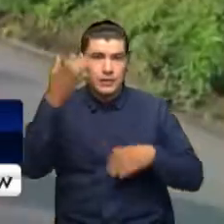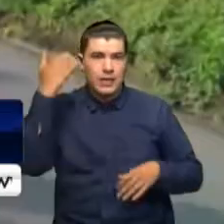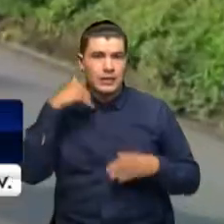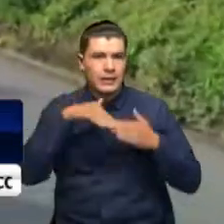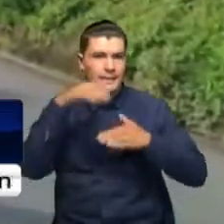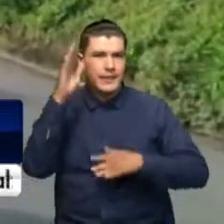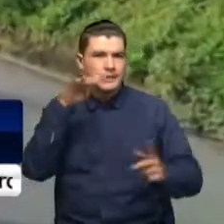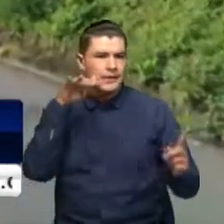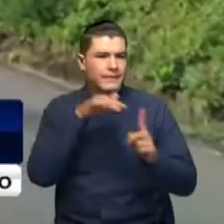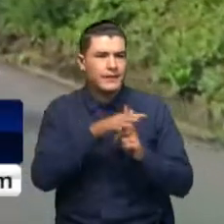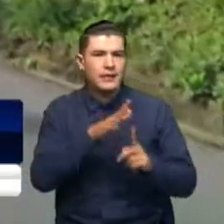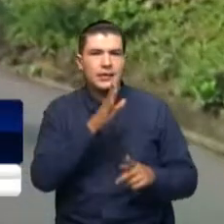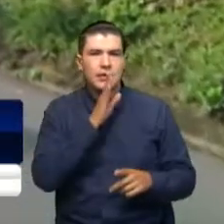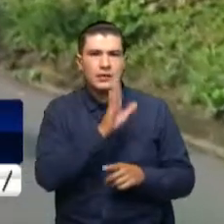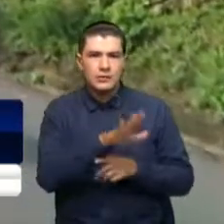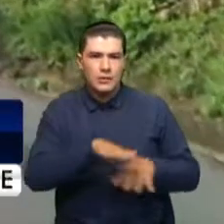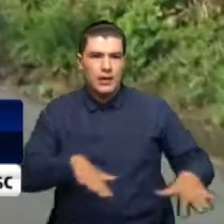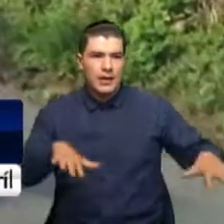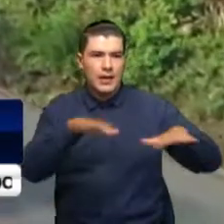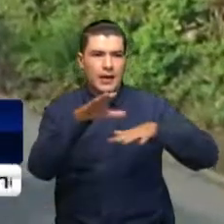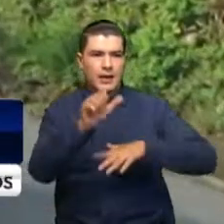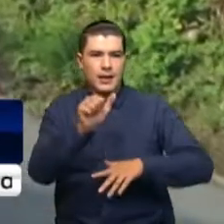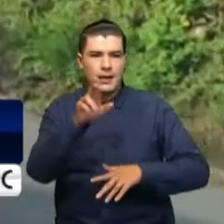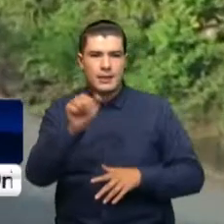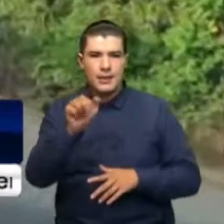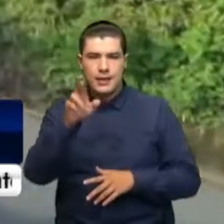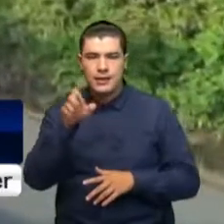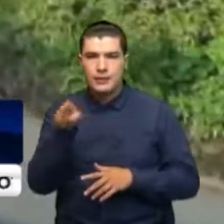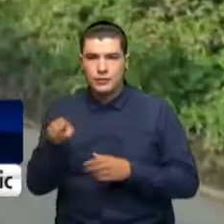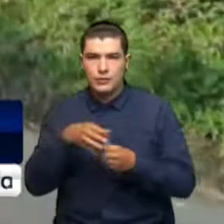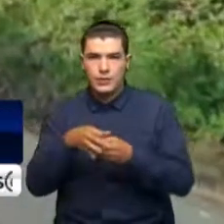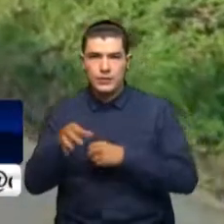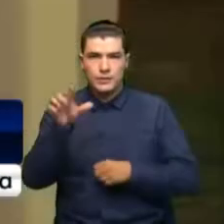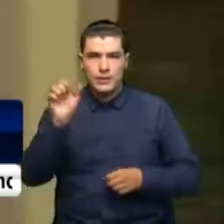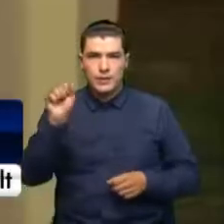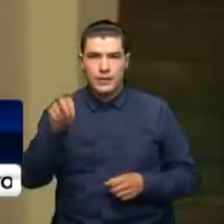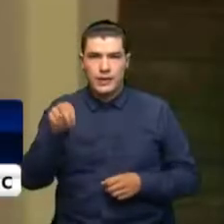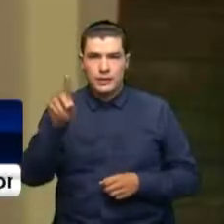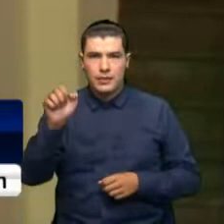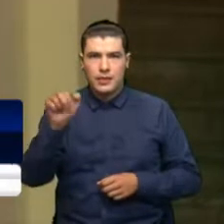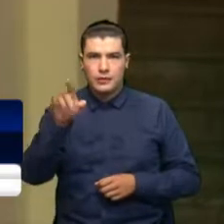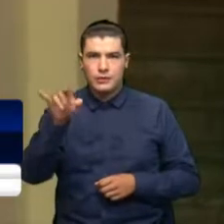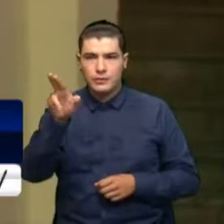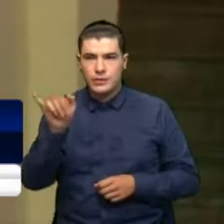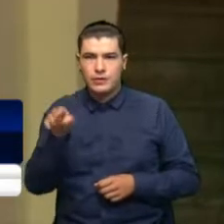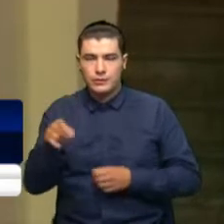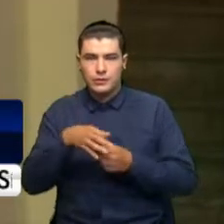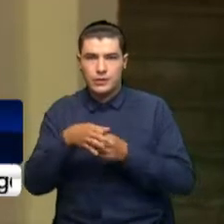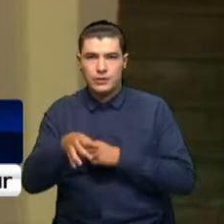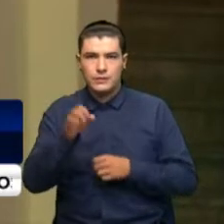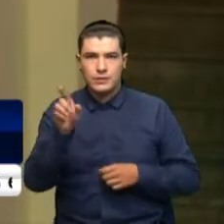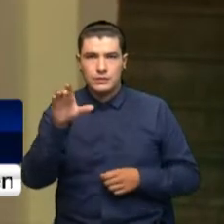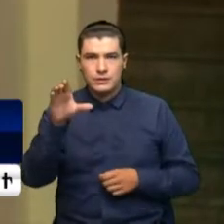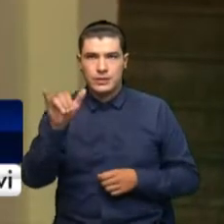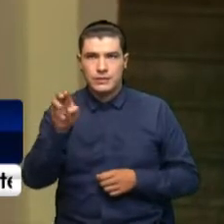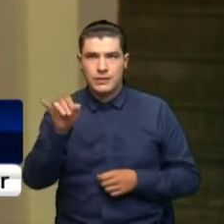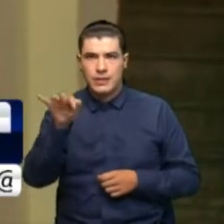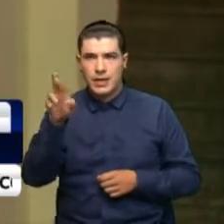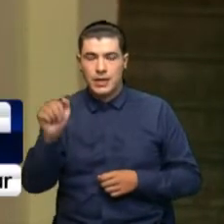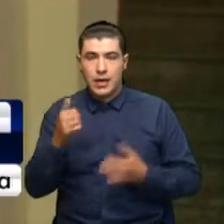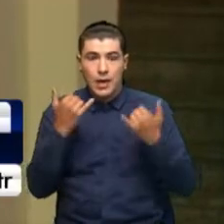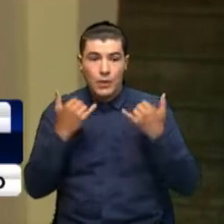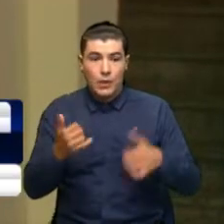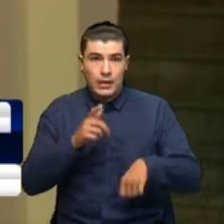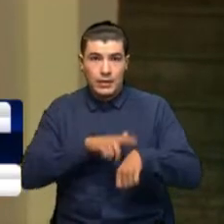más afectación fue en la transversal del carare entre el municipio de landázuri cimitarra la temporada que tenemos nosotros deja